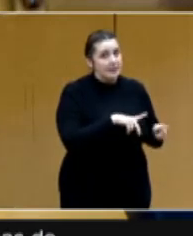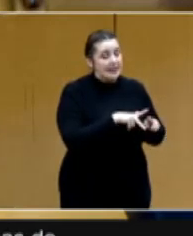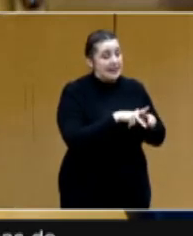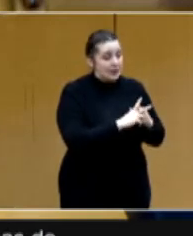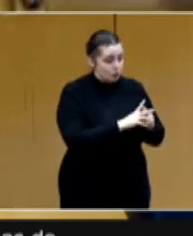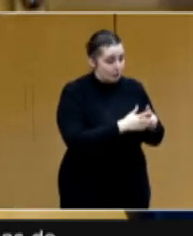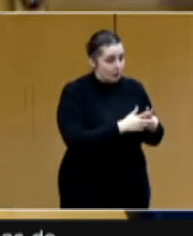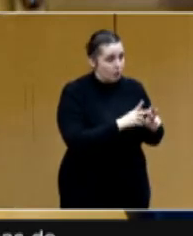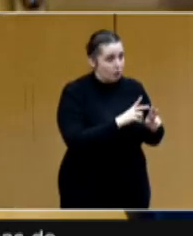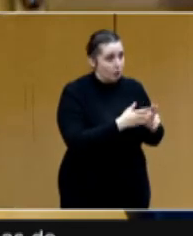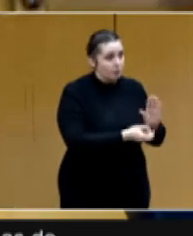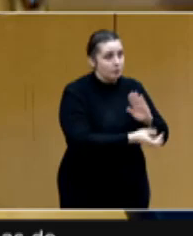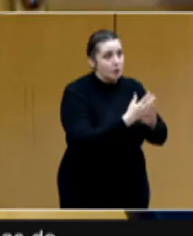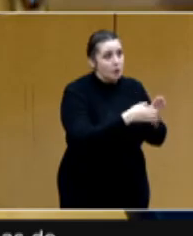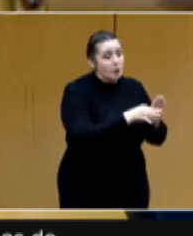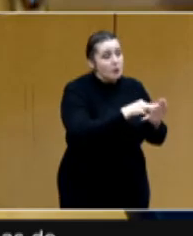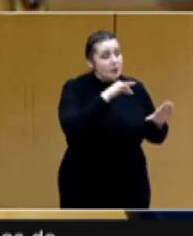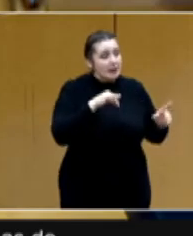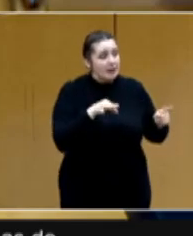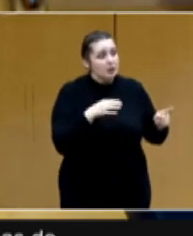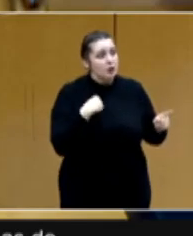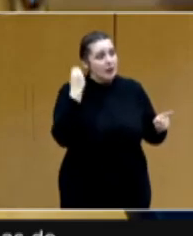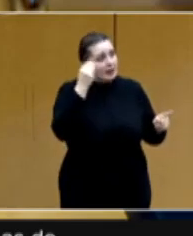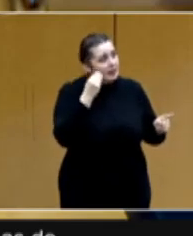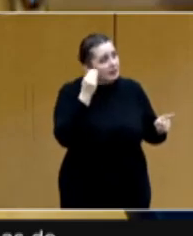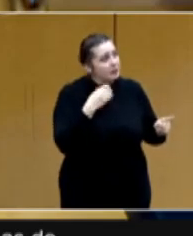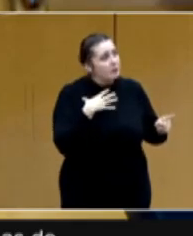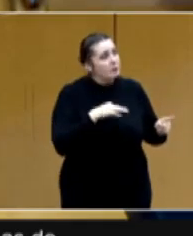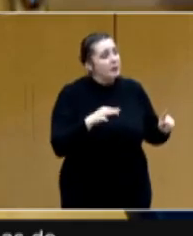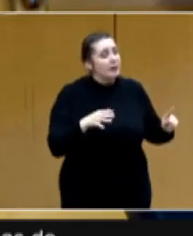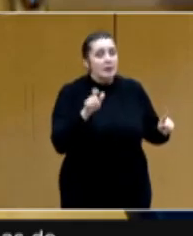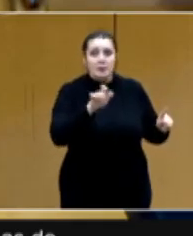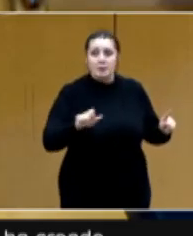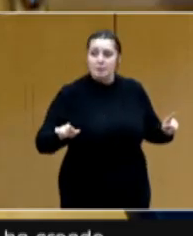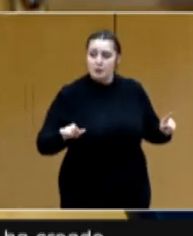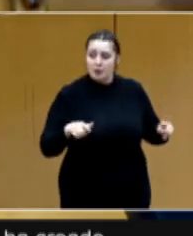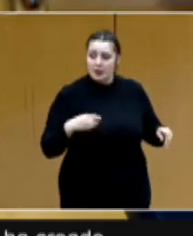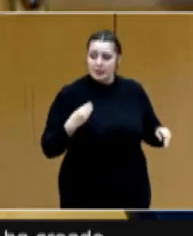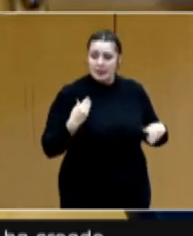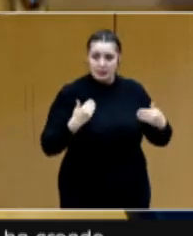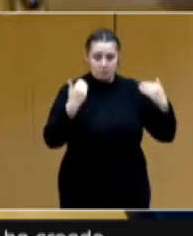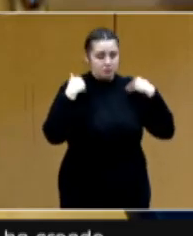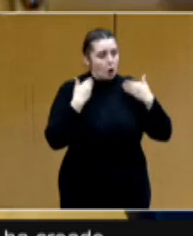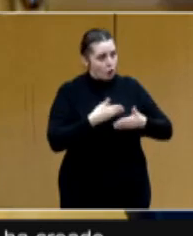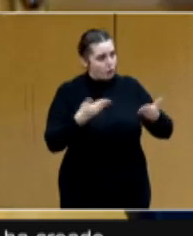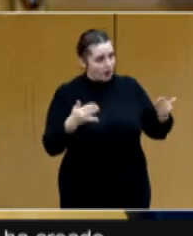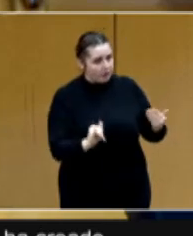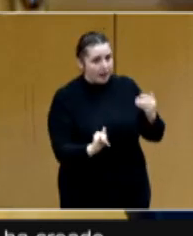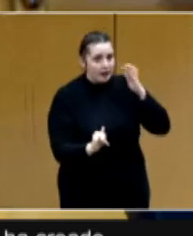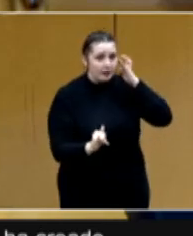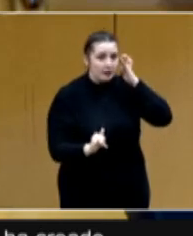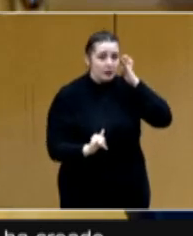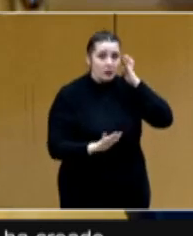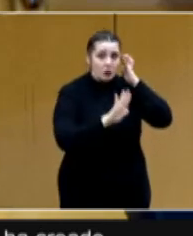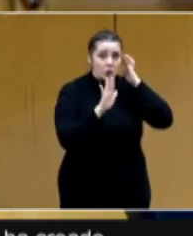todo ello en el bien entendido que se Confía en las personas que ejercen estos cargos y que en último término como edición notario